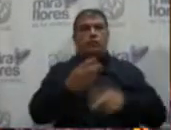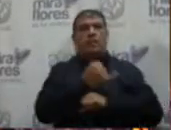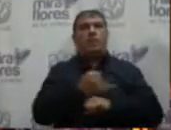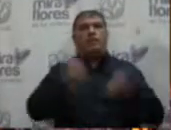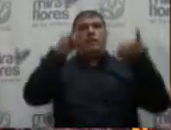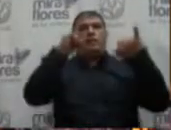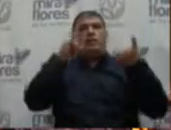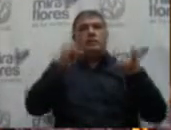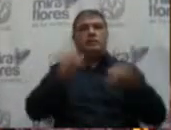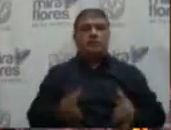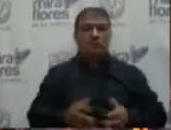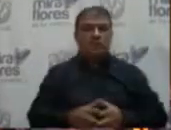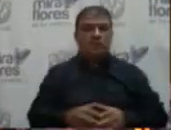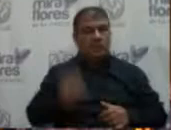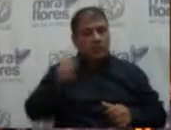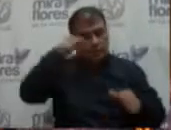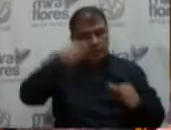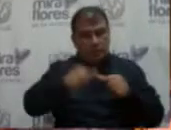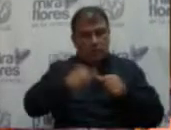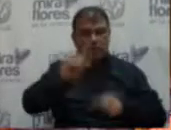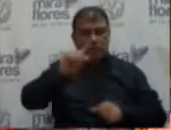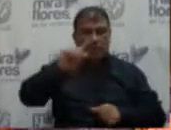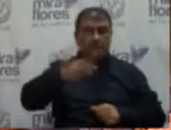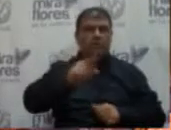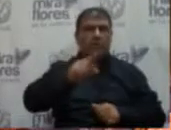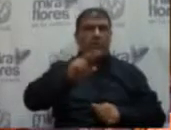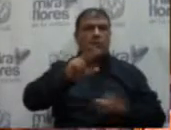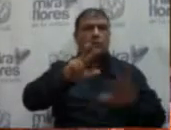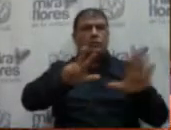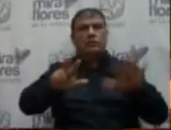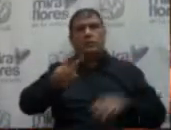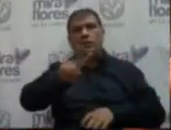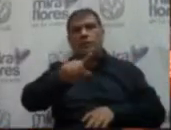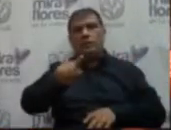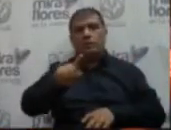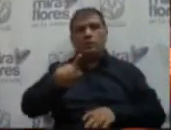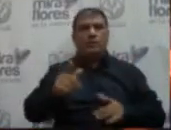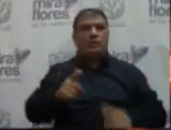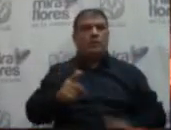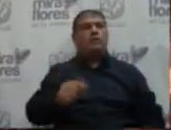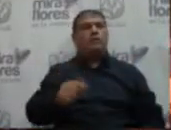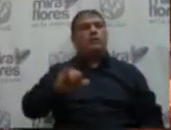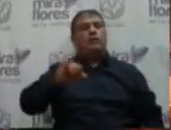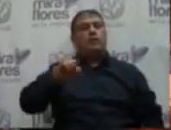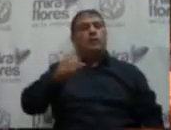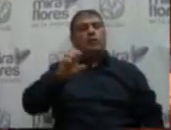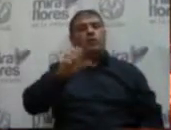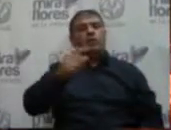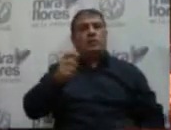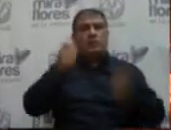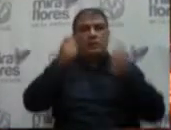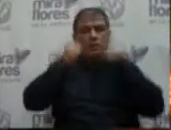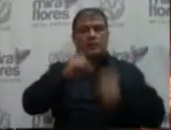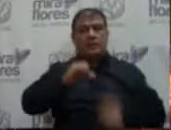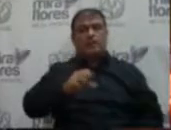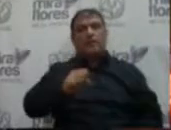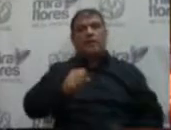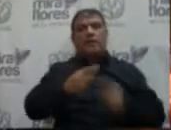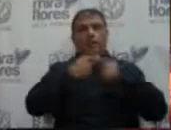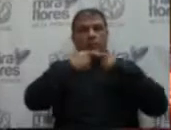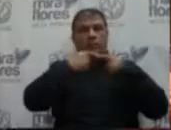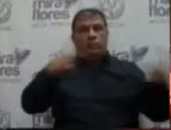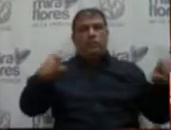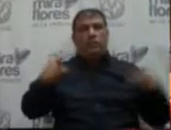independencia. Se recuerda que en el año 1821, el gran libertador don José de San Martín proclamó